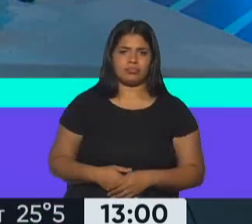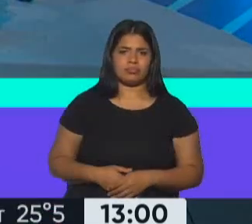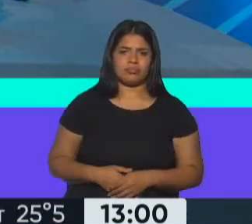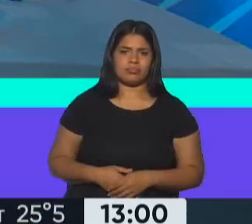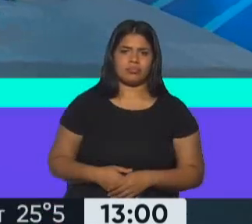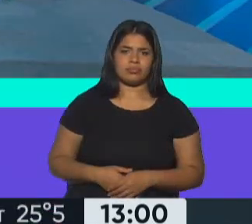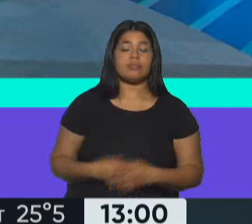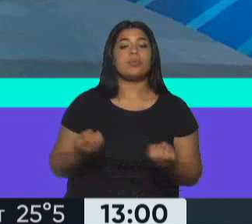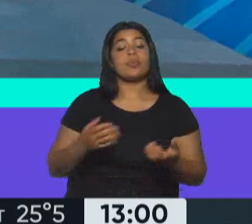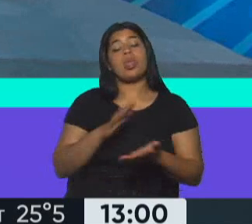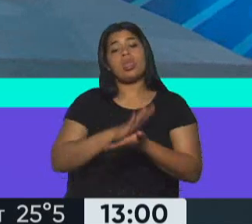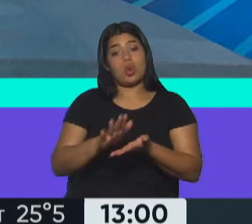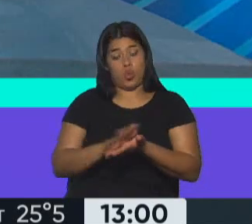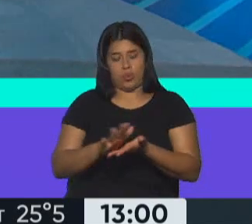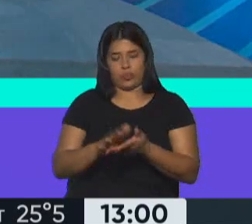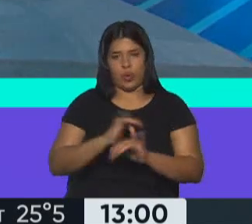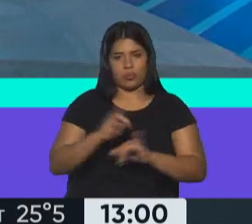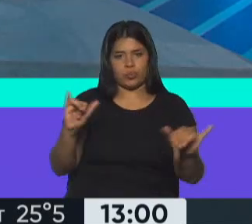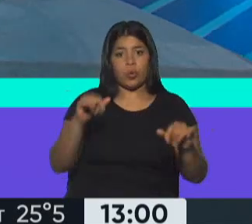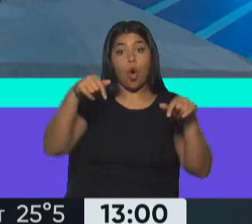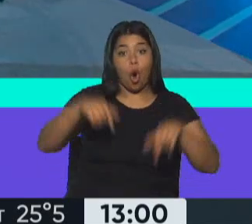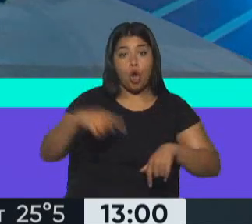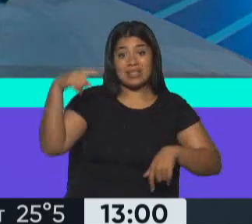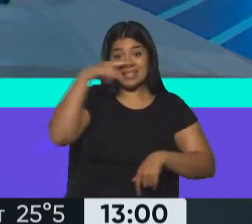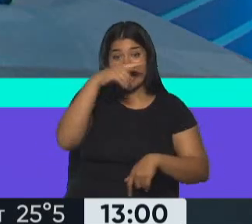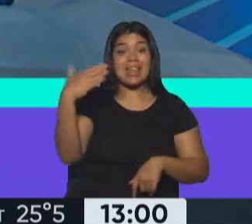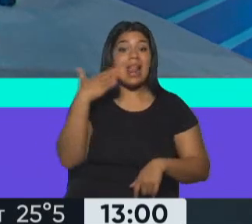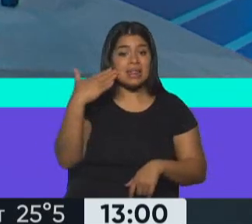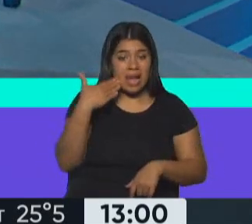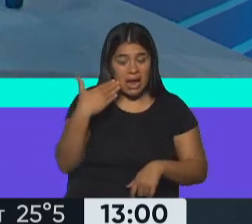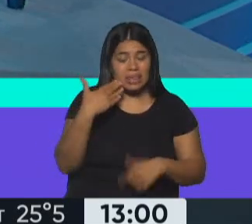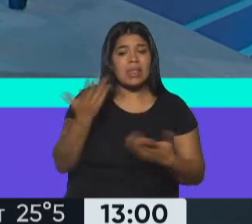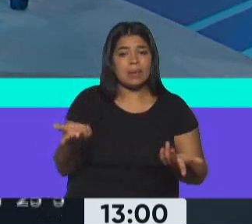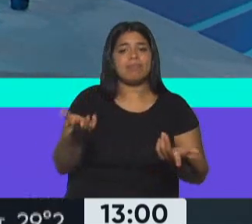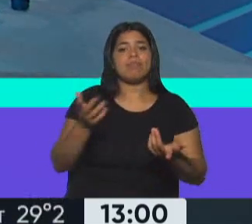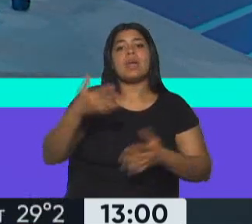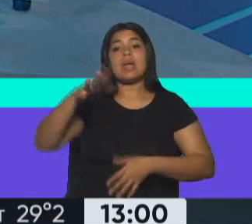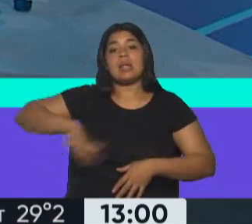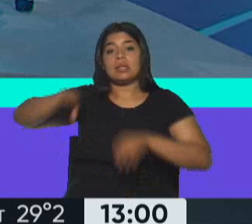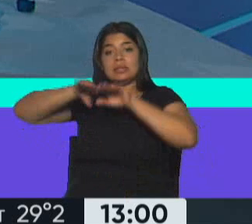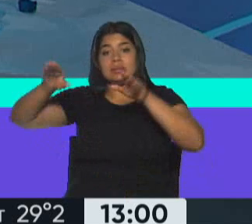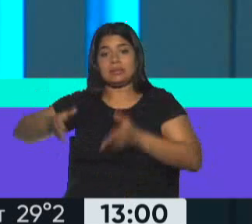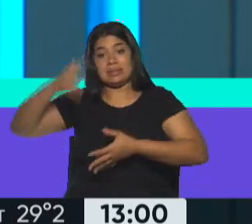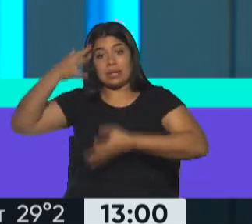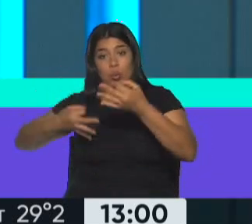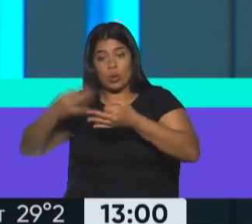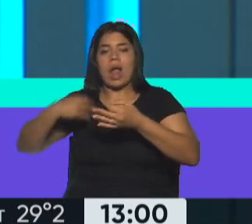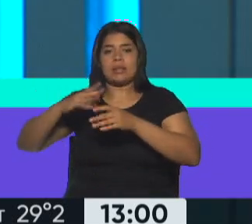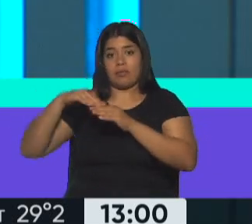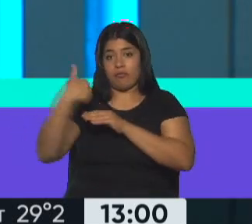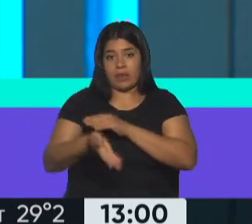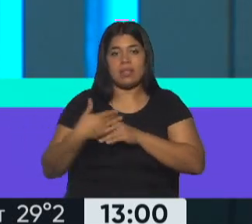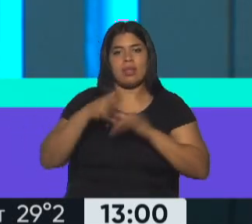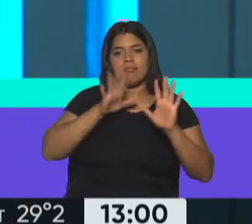reiteramos entonces hoy 19 horas marchas frente a tribunales para pedir justicia por el asesinato de lucas y hablamos de violencia institucional